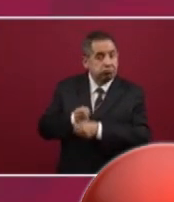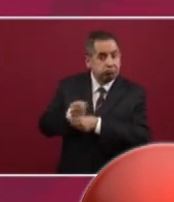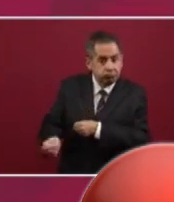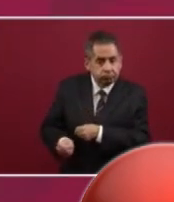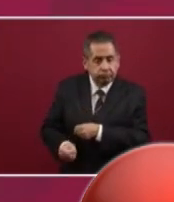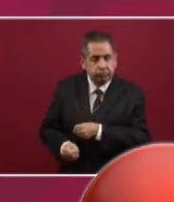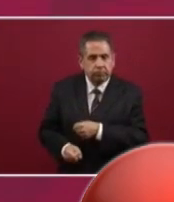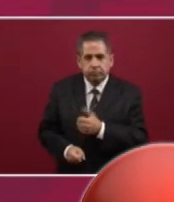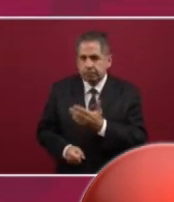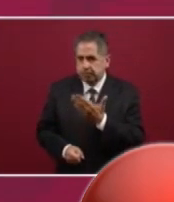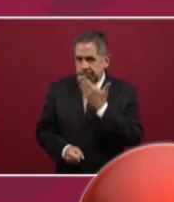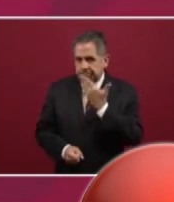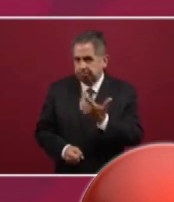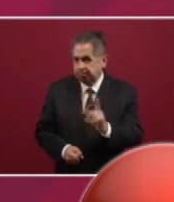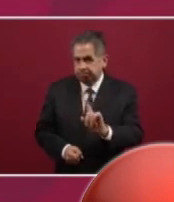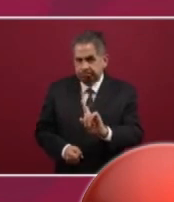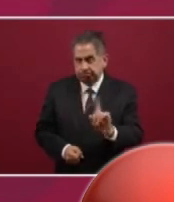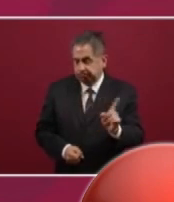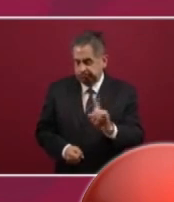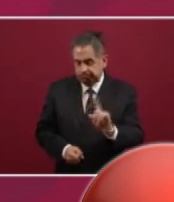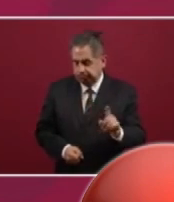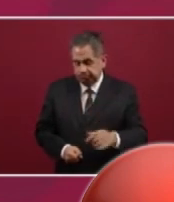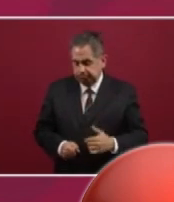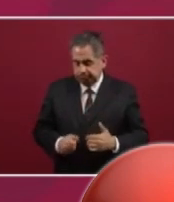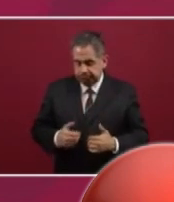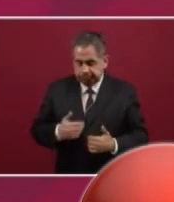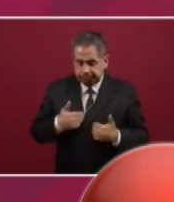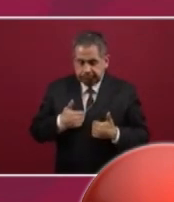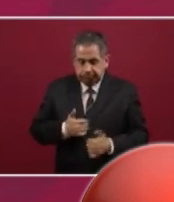no actúa con humanismo.